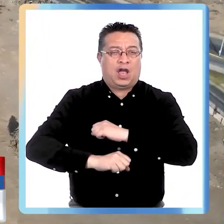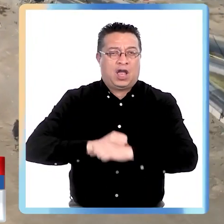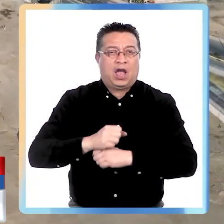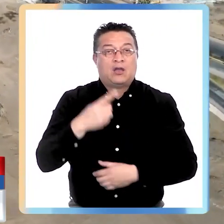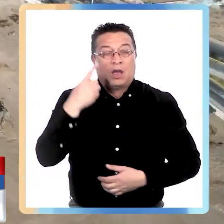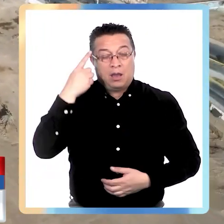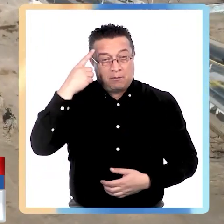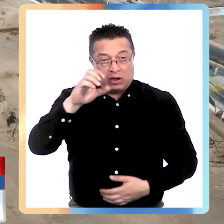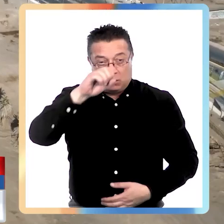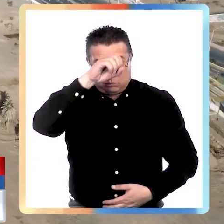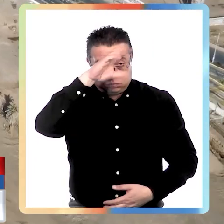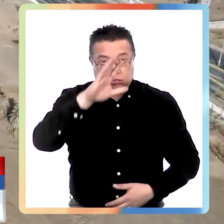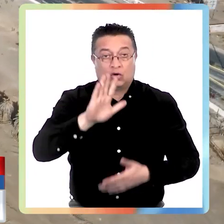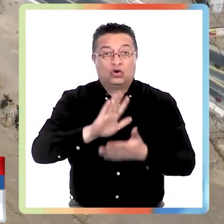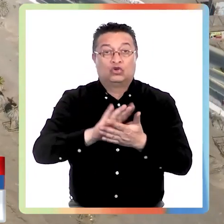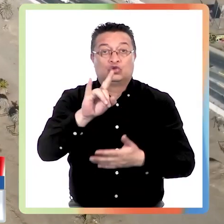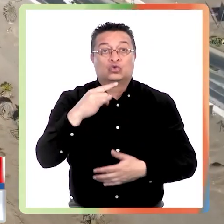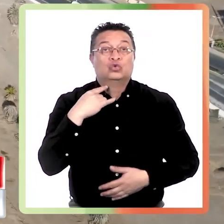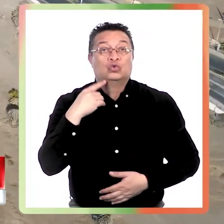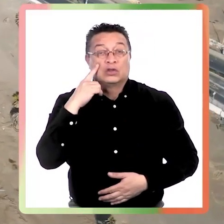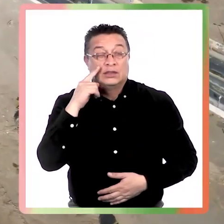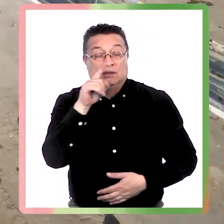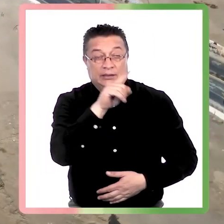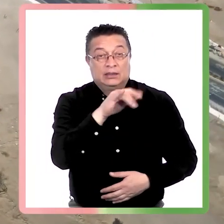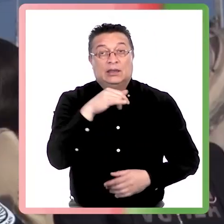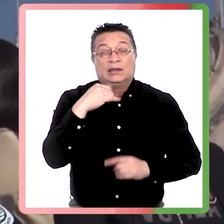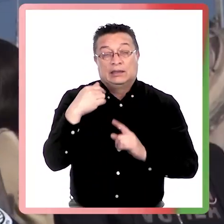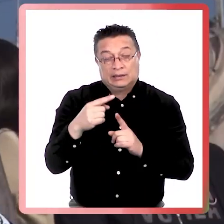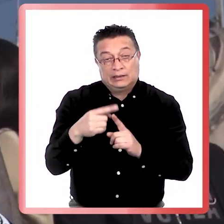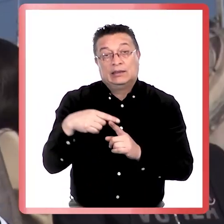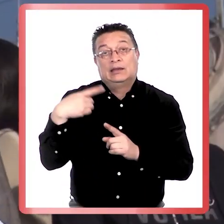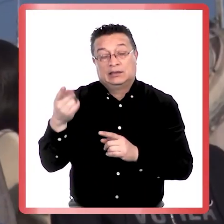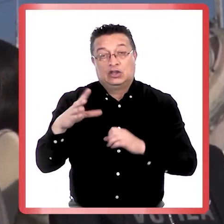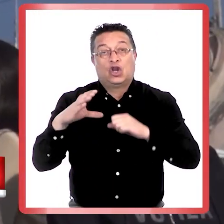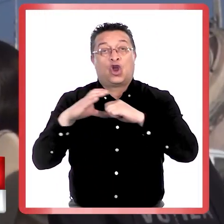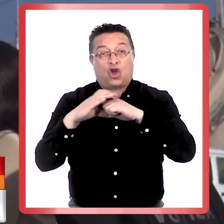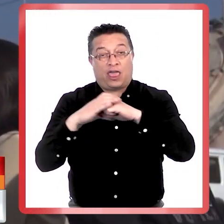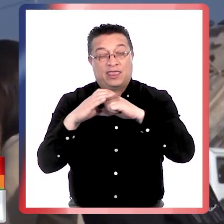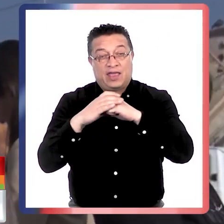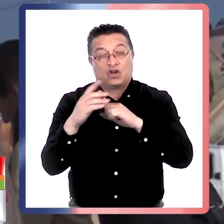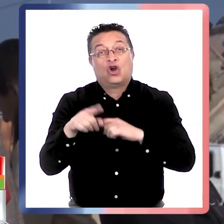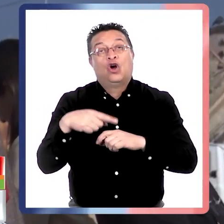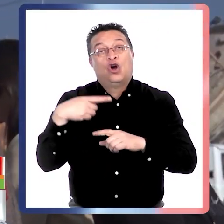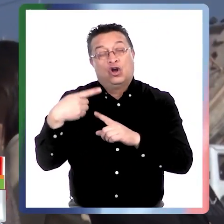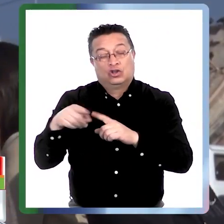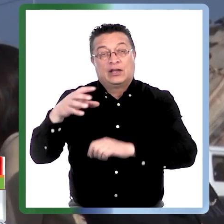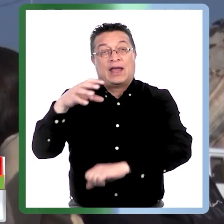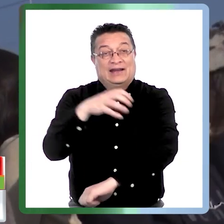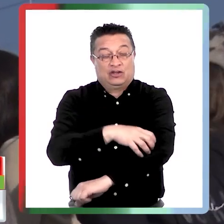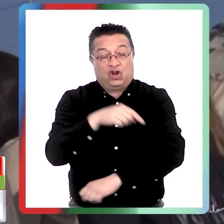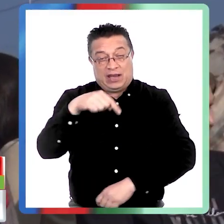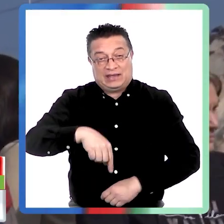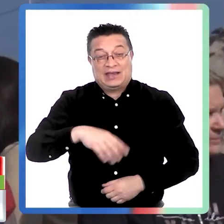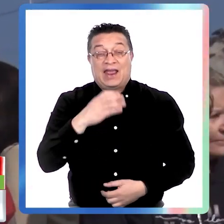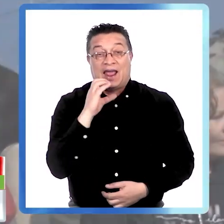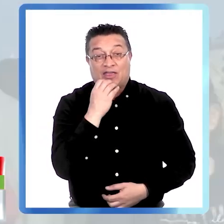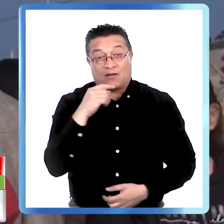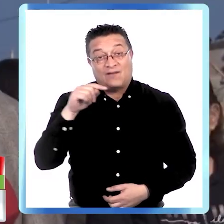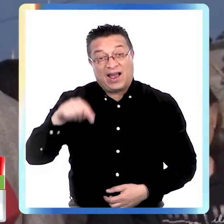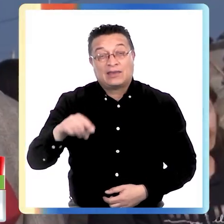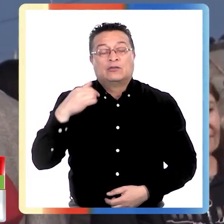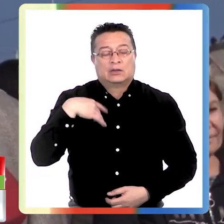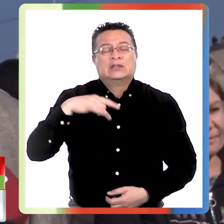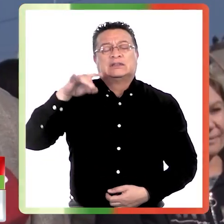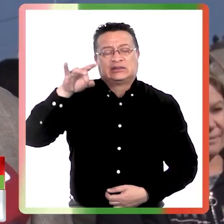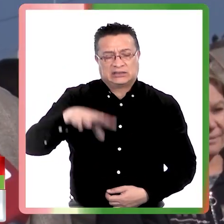años, pero las minas de Chuquiamata y las minas que tiene Codelco en la de Antofagasta,